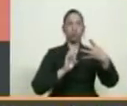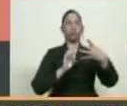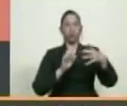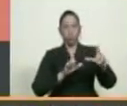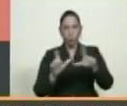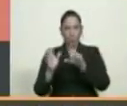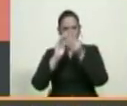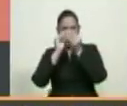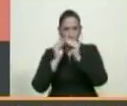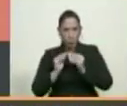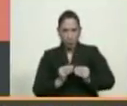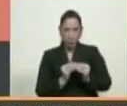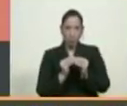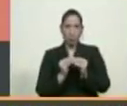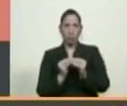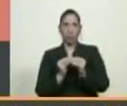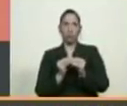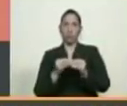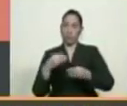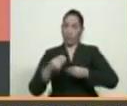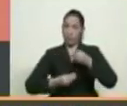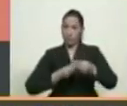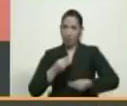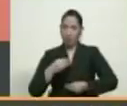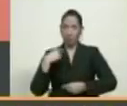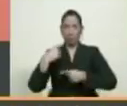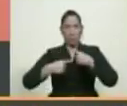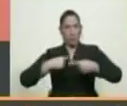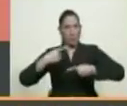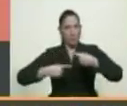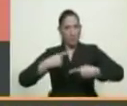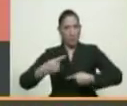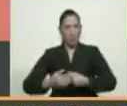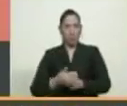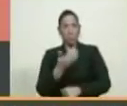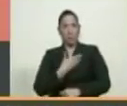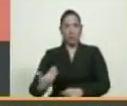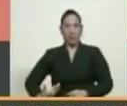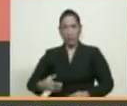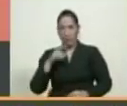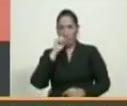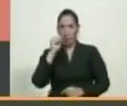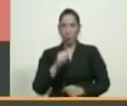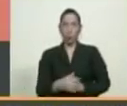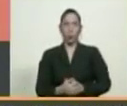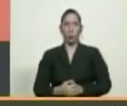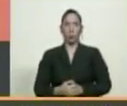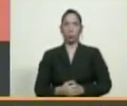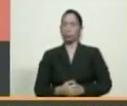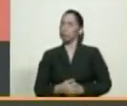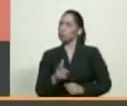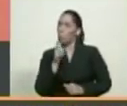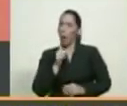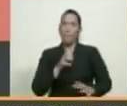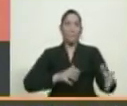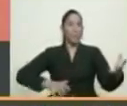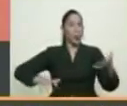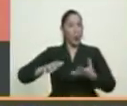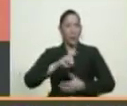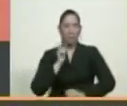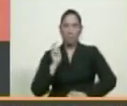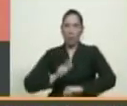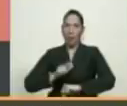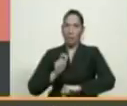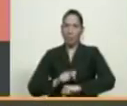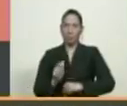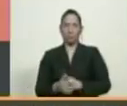diseñando, que se revisa diariamente por el presidente Nicolás Maduro para que no haya retraso ni siquiera en minutos en